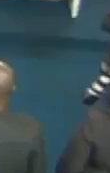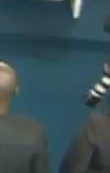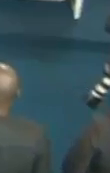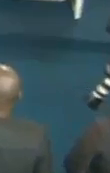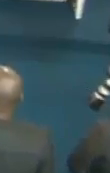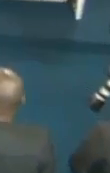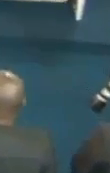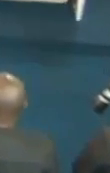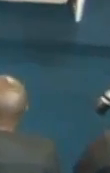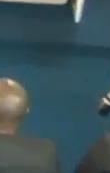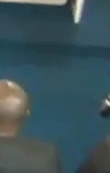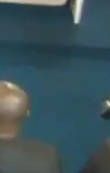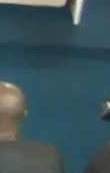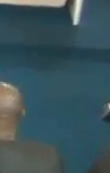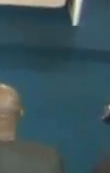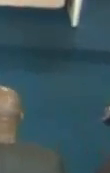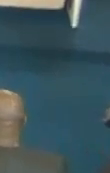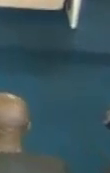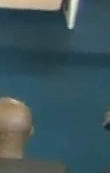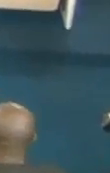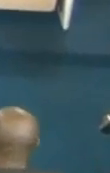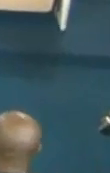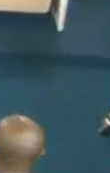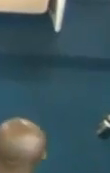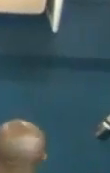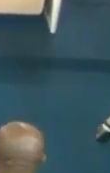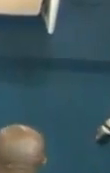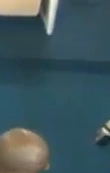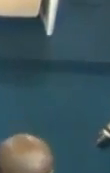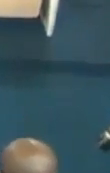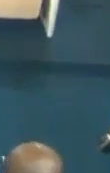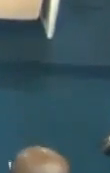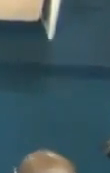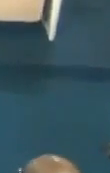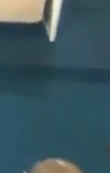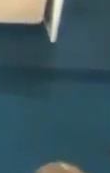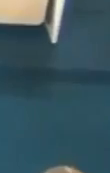señor Umaro Sissoko Embaló, presidente de la República de Guinea-Bissau.